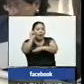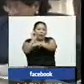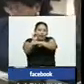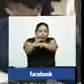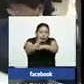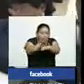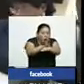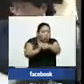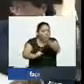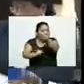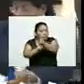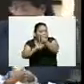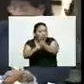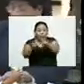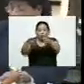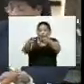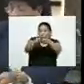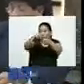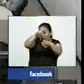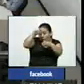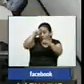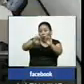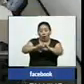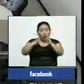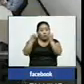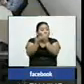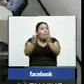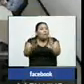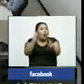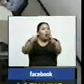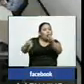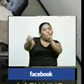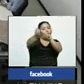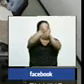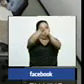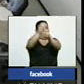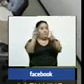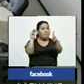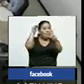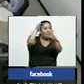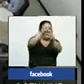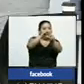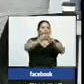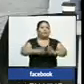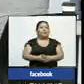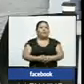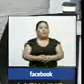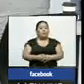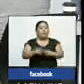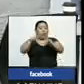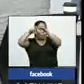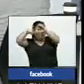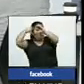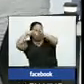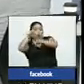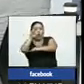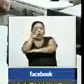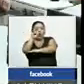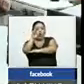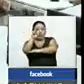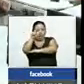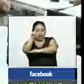las fuerzas con trabajo en equipo para lograr las metas y objetivos. Con imágenes de Roberto